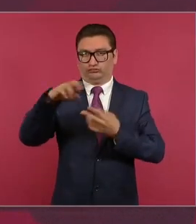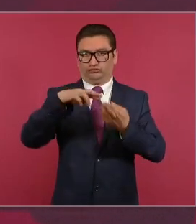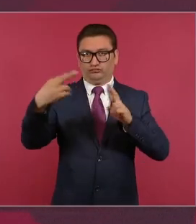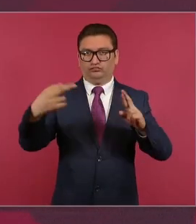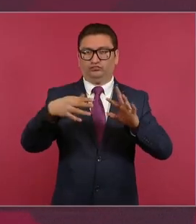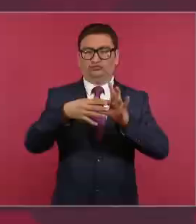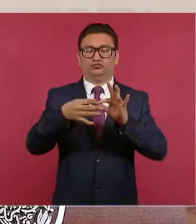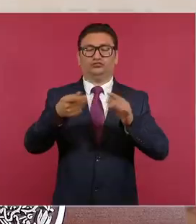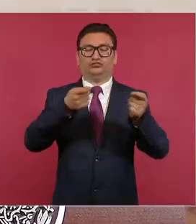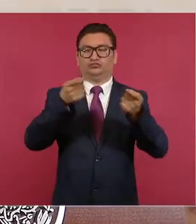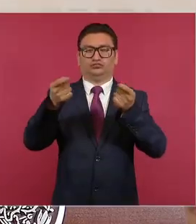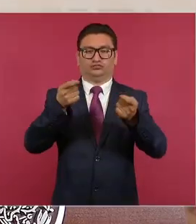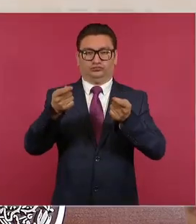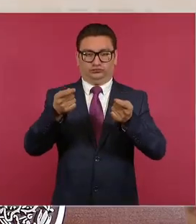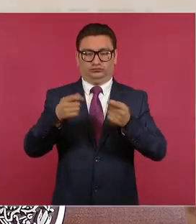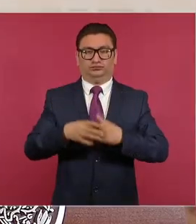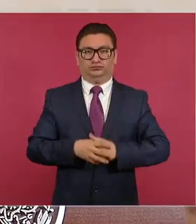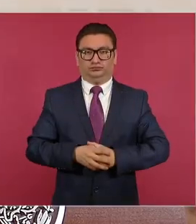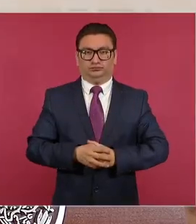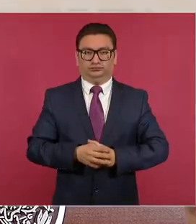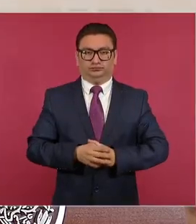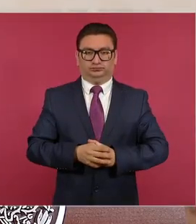de